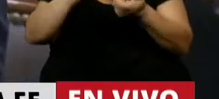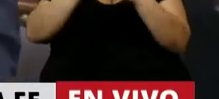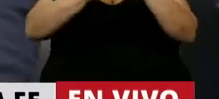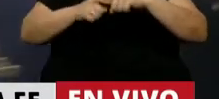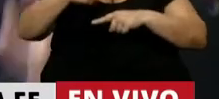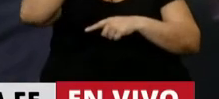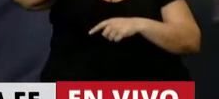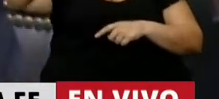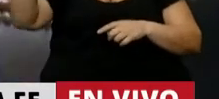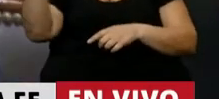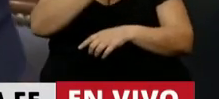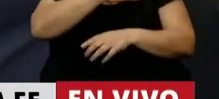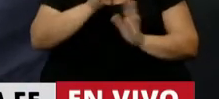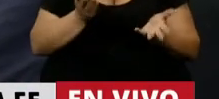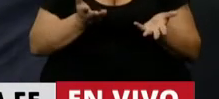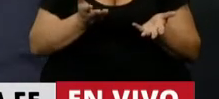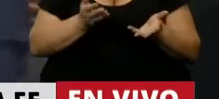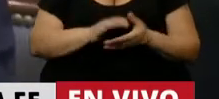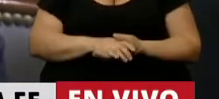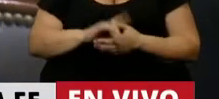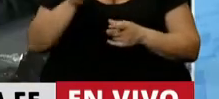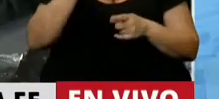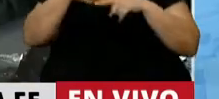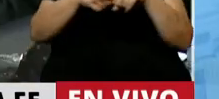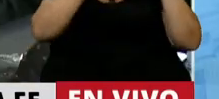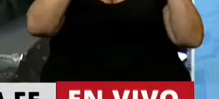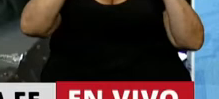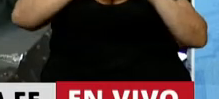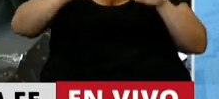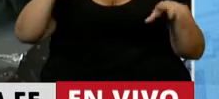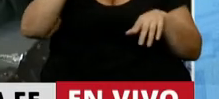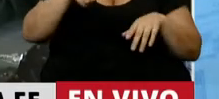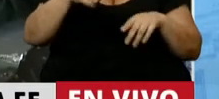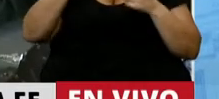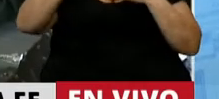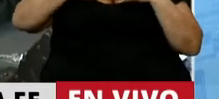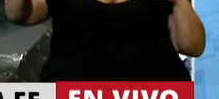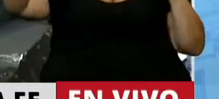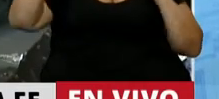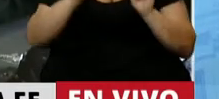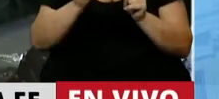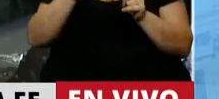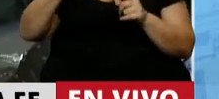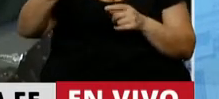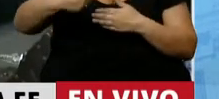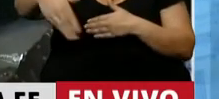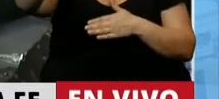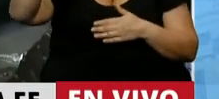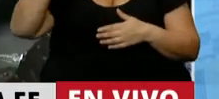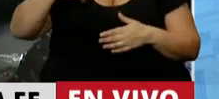fórmula que inflaciona todo el sistema. Porque no discutimos los temas de fondo, que es la sostenibilidad previsional